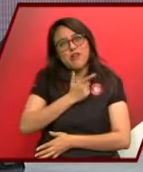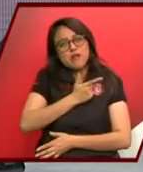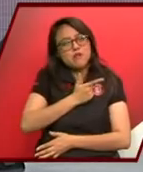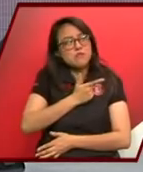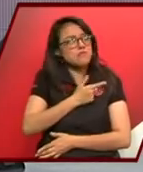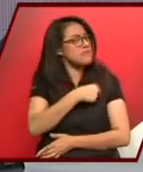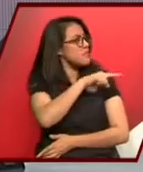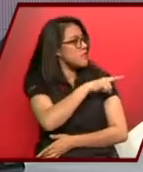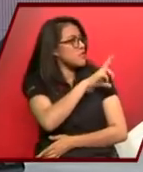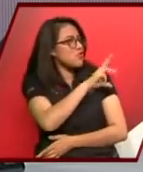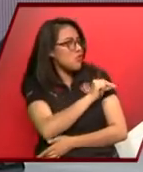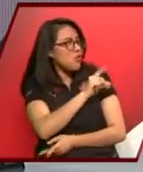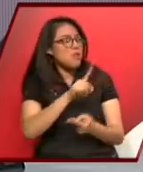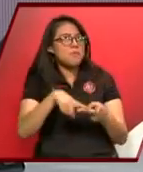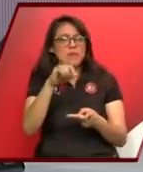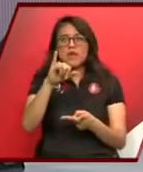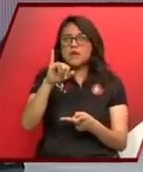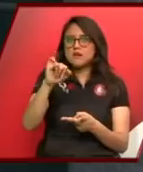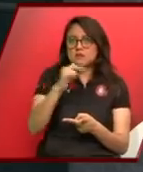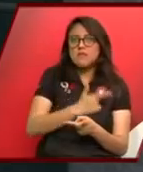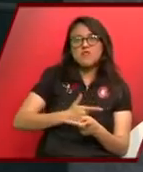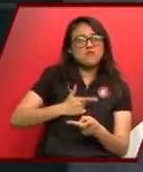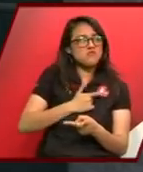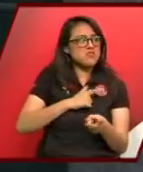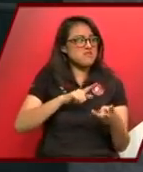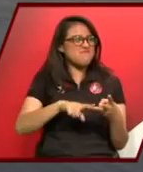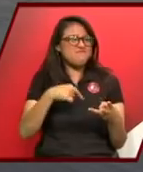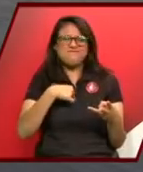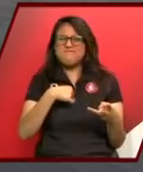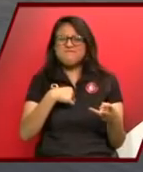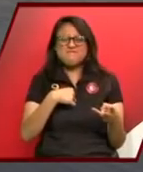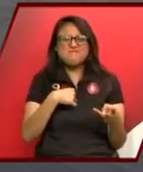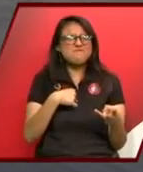Fíjate, no, me gusta. Y a mí ya...